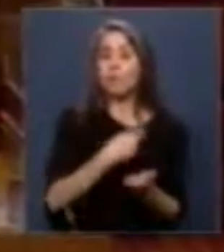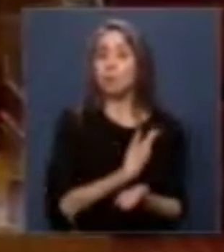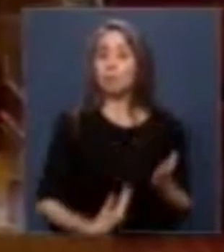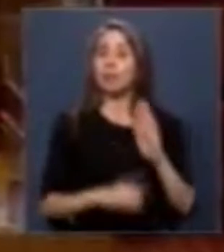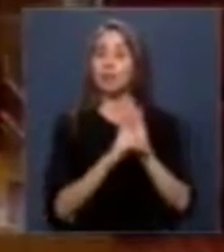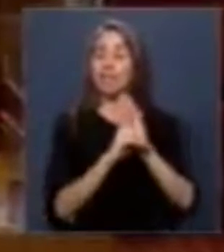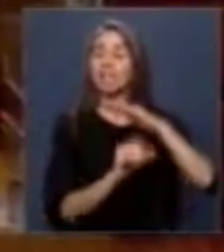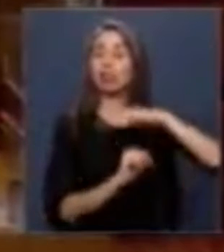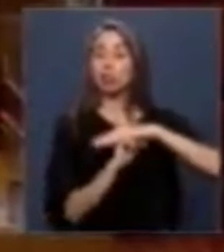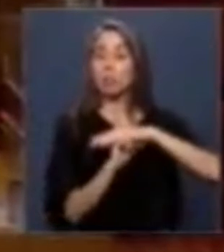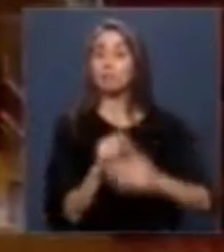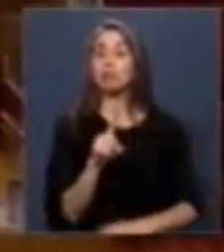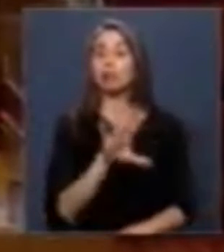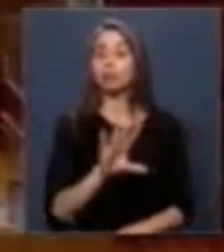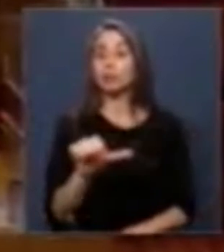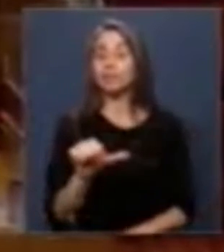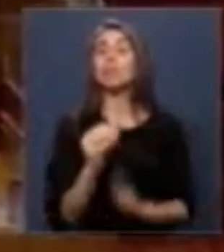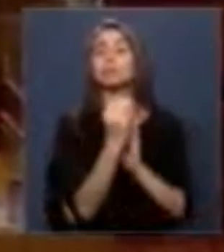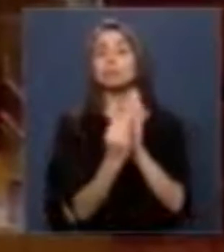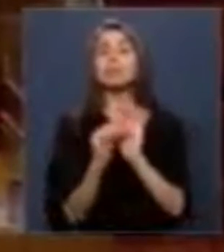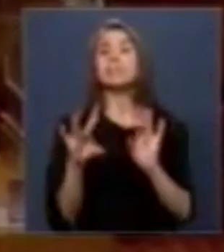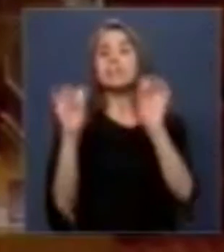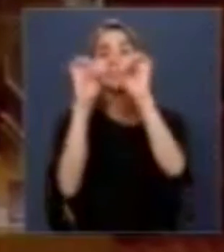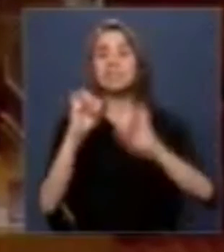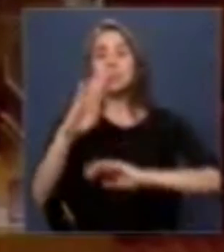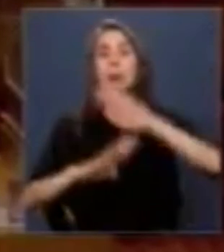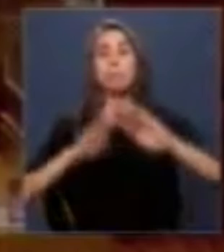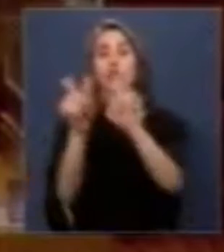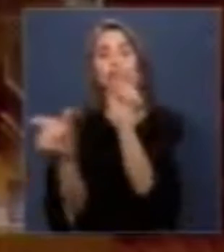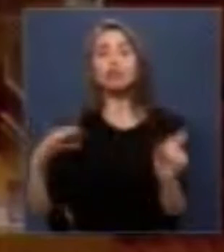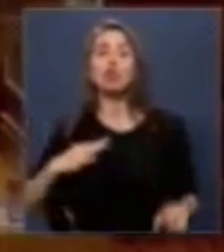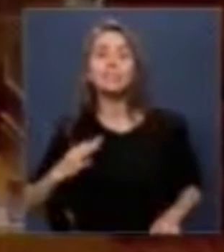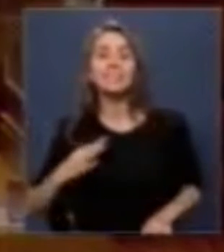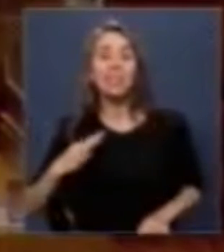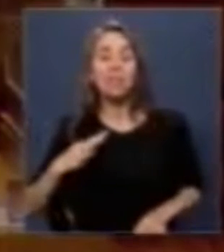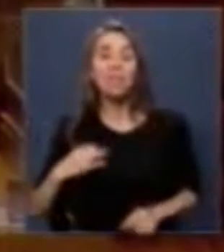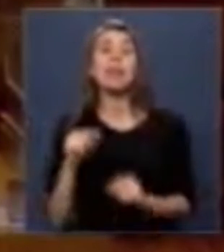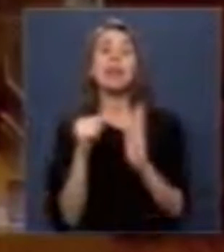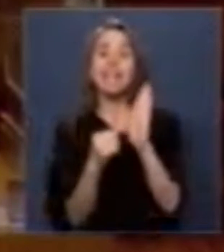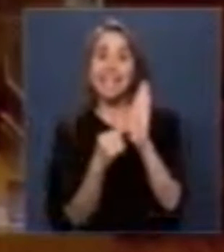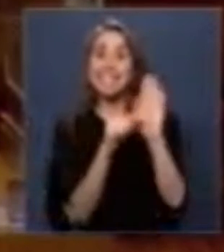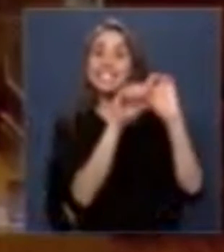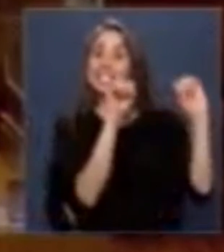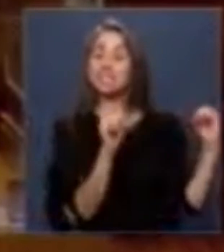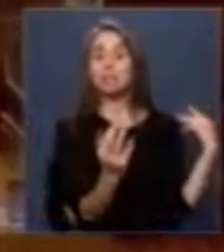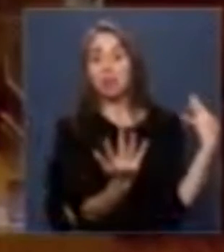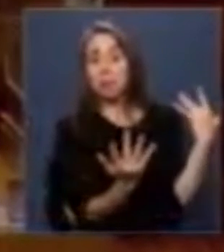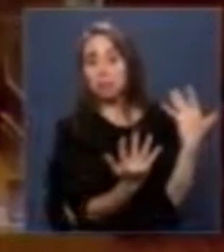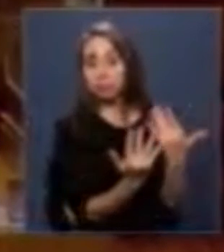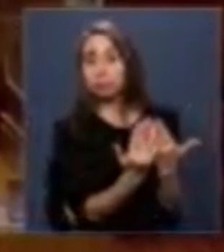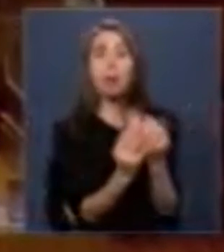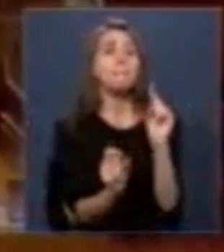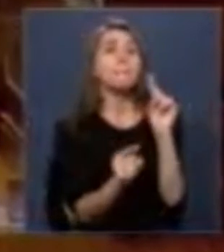Supremo 156 que establece el sistema de protección civil y que este sistema representó un